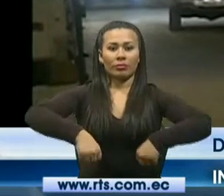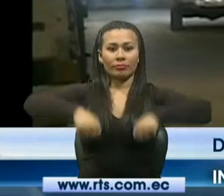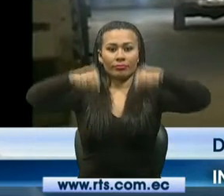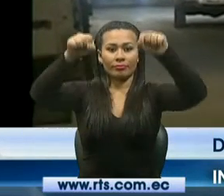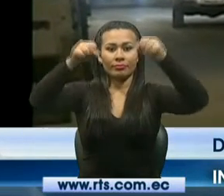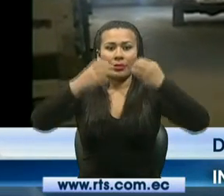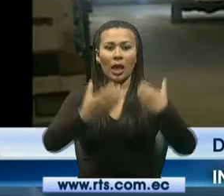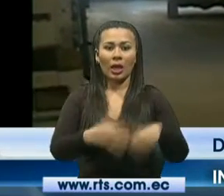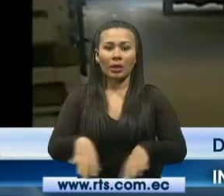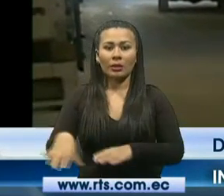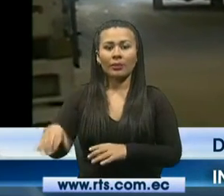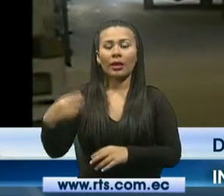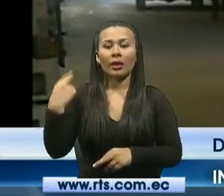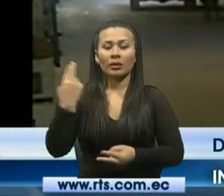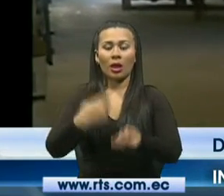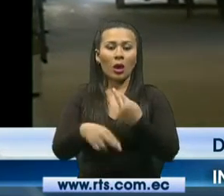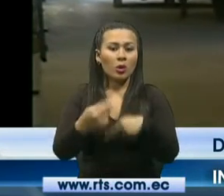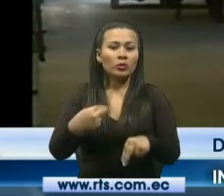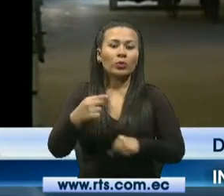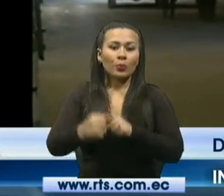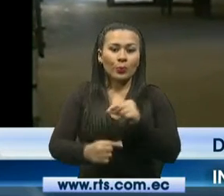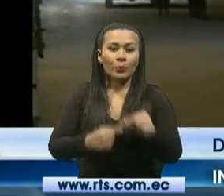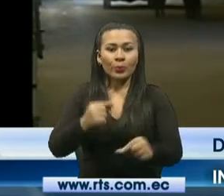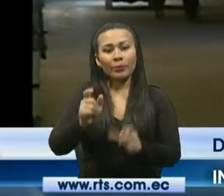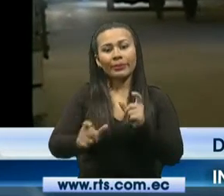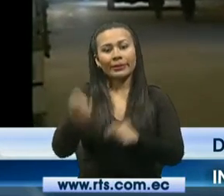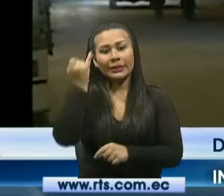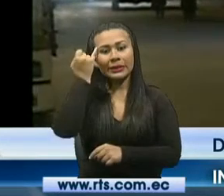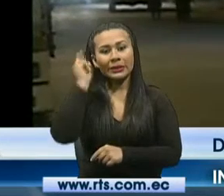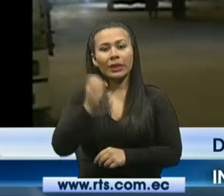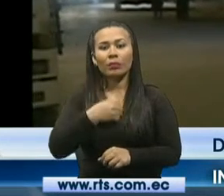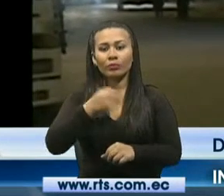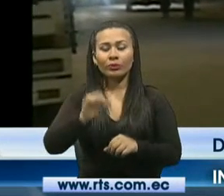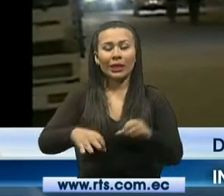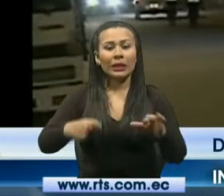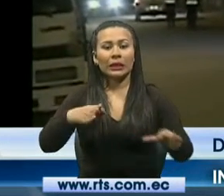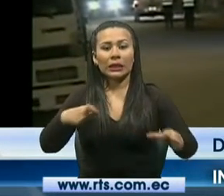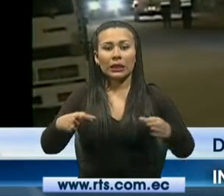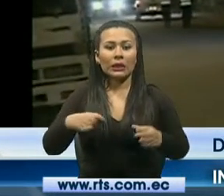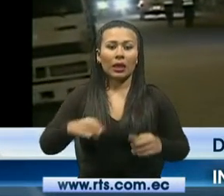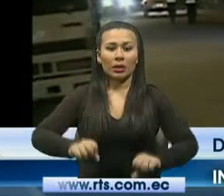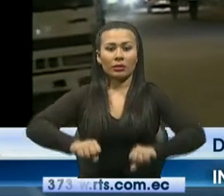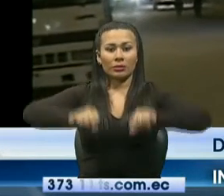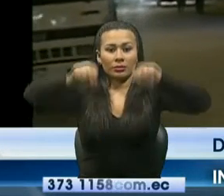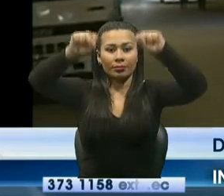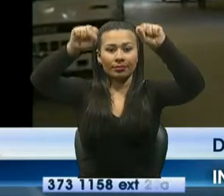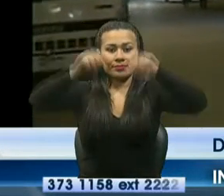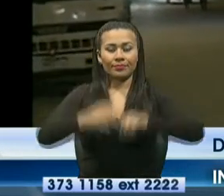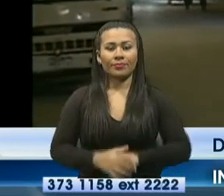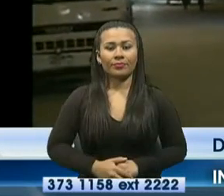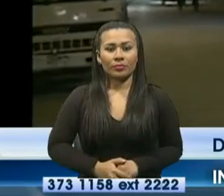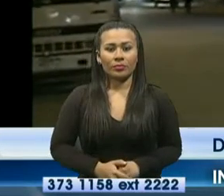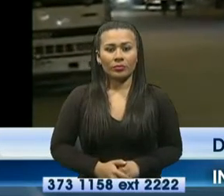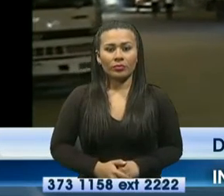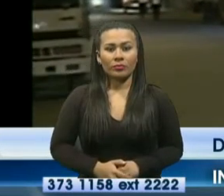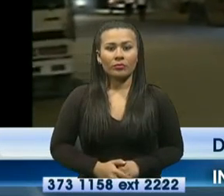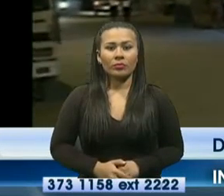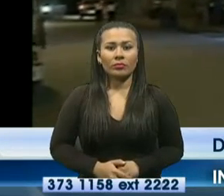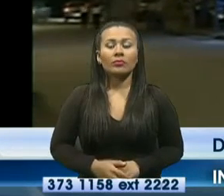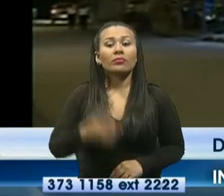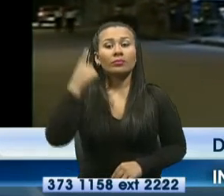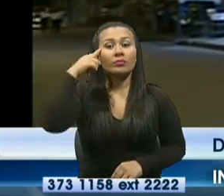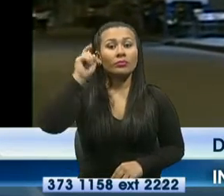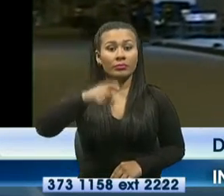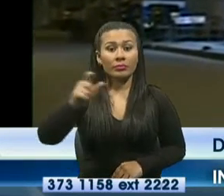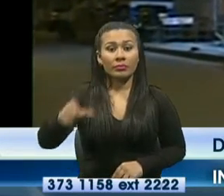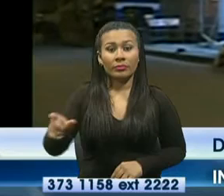Ya paulatinamente, de a poco, varios centros de abasto y tiendas han abierto ya hacia la ciudadanía, que de a